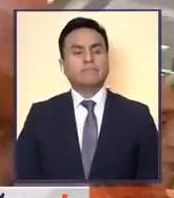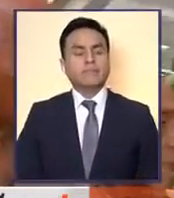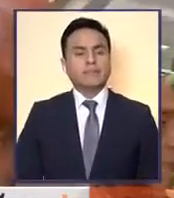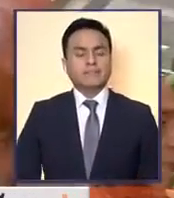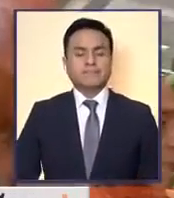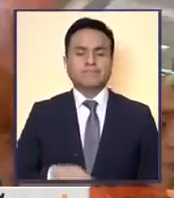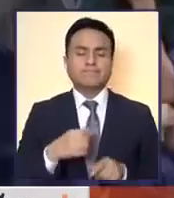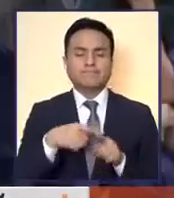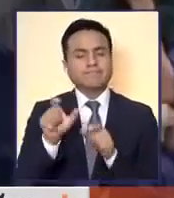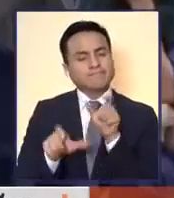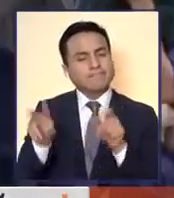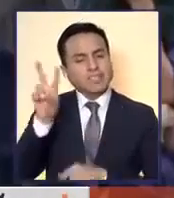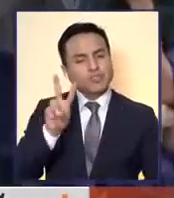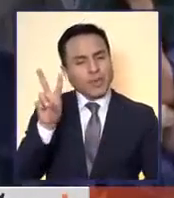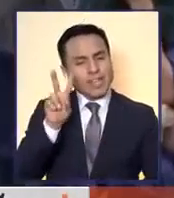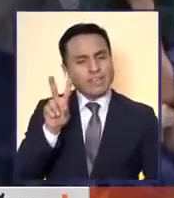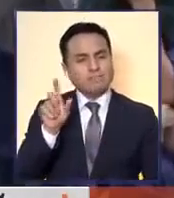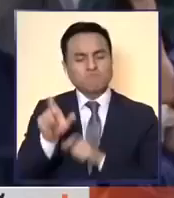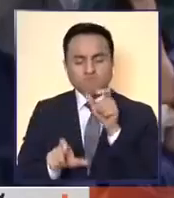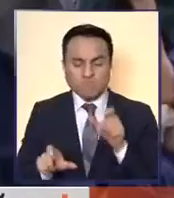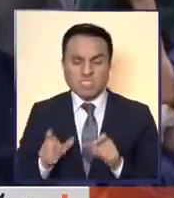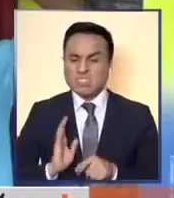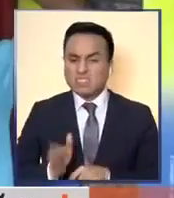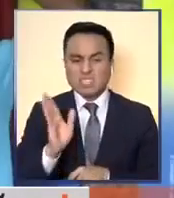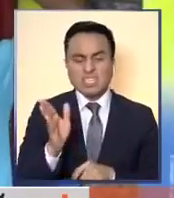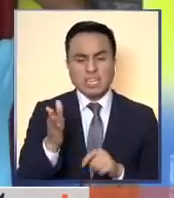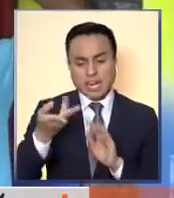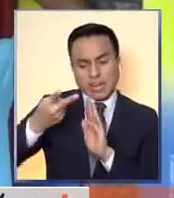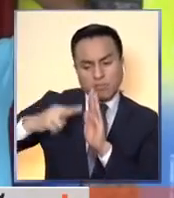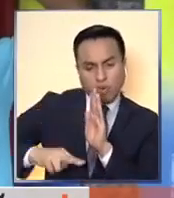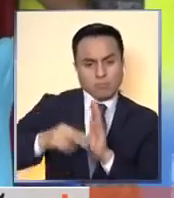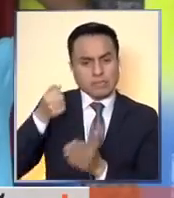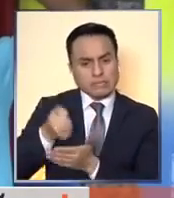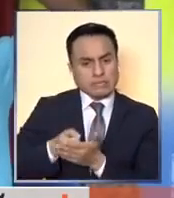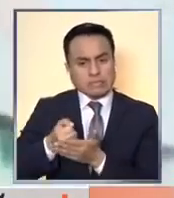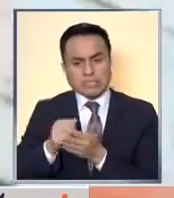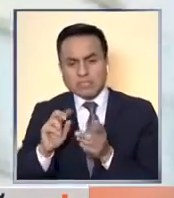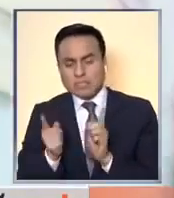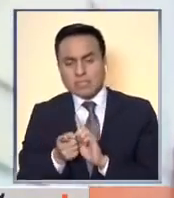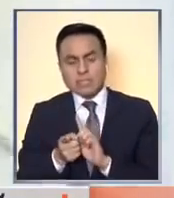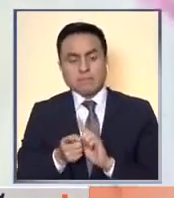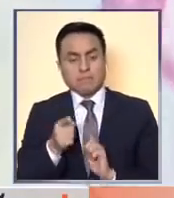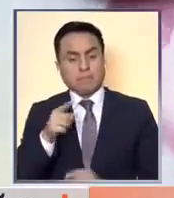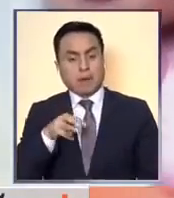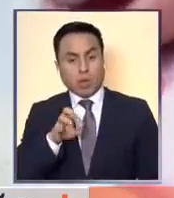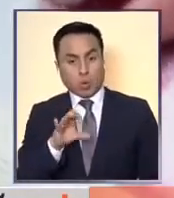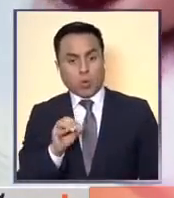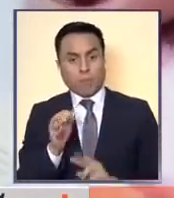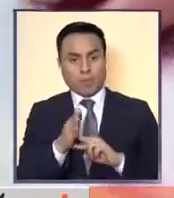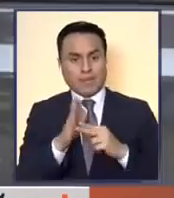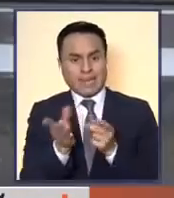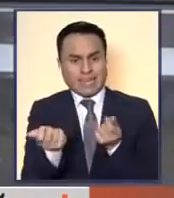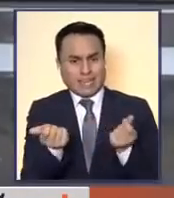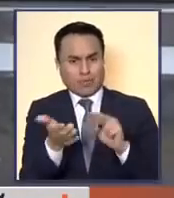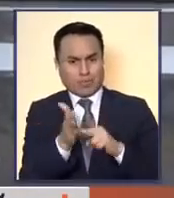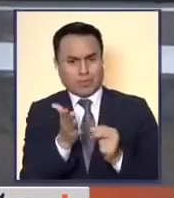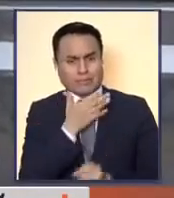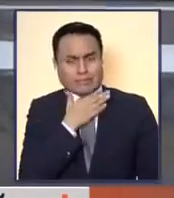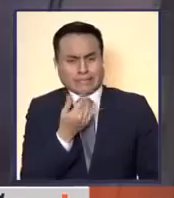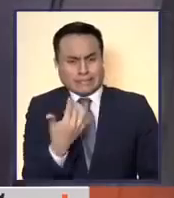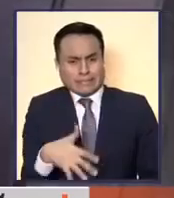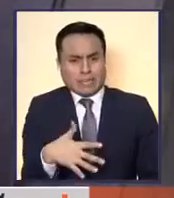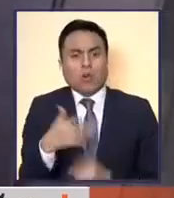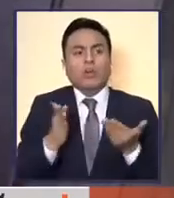Mientras, los venezolanos siguen lidiando con las reformas con las que Maduro intenta paliar la crisis económica. Hoy comenzaron